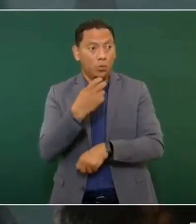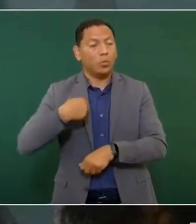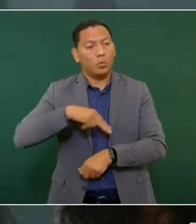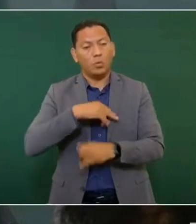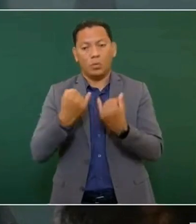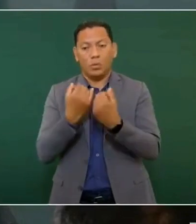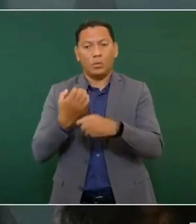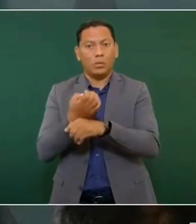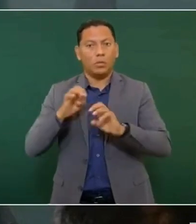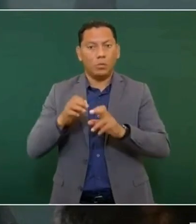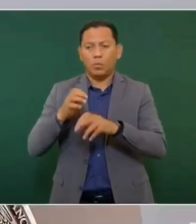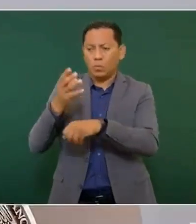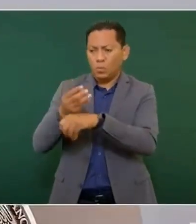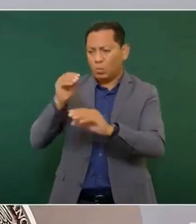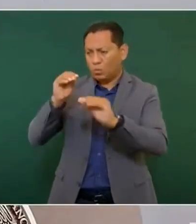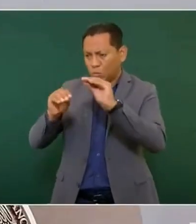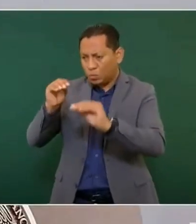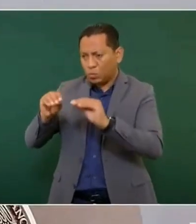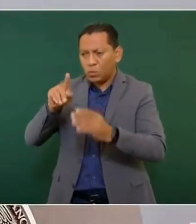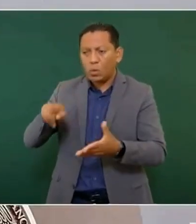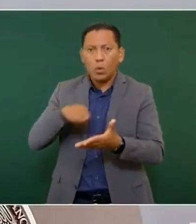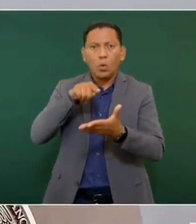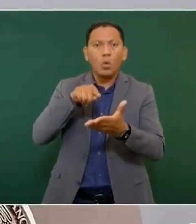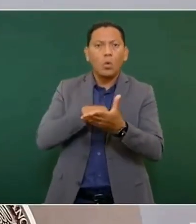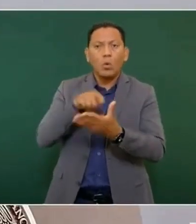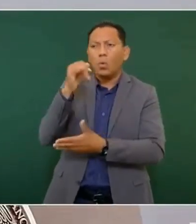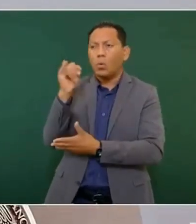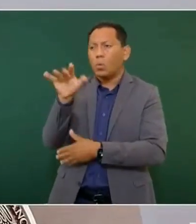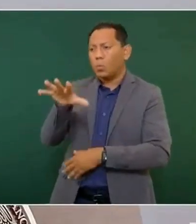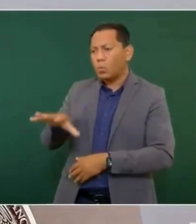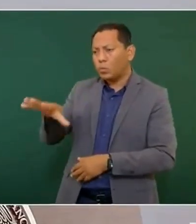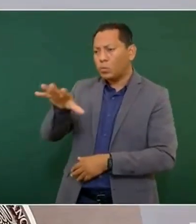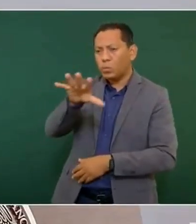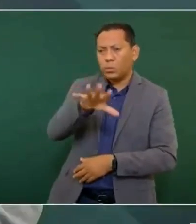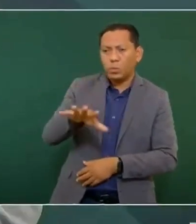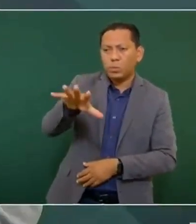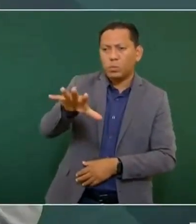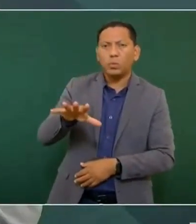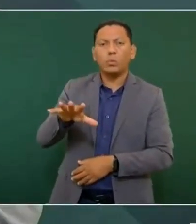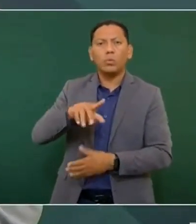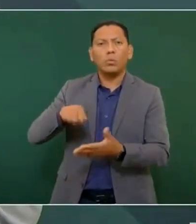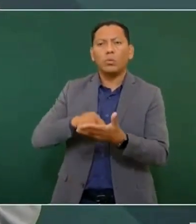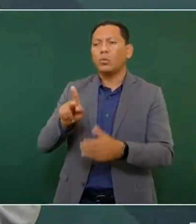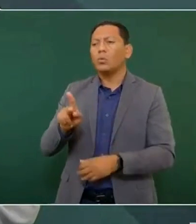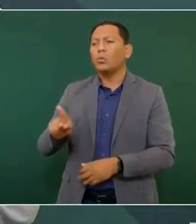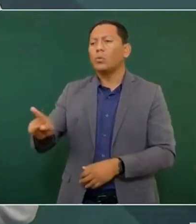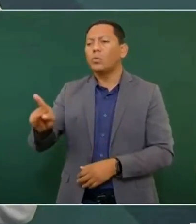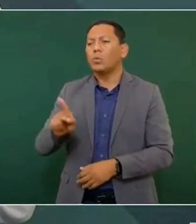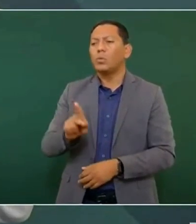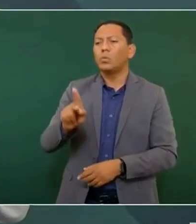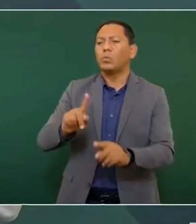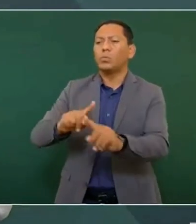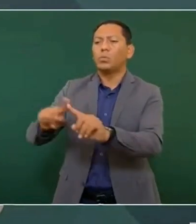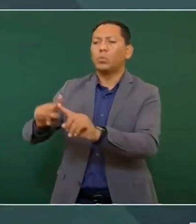rehabilitando los centros ecoturísticos, sobre todo en la zona rural, porque eso significa también